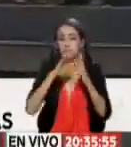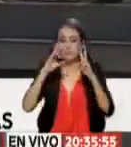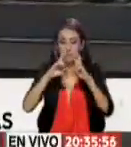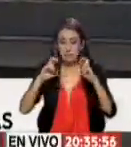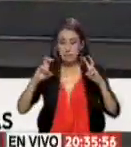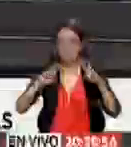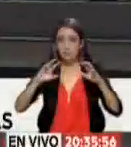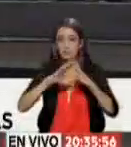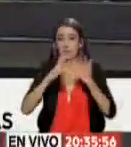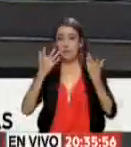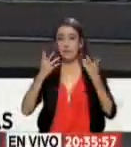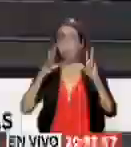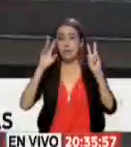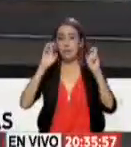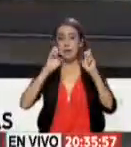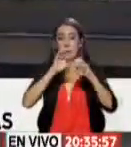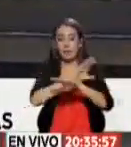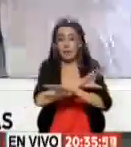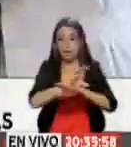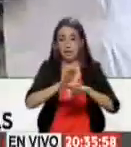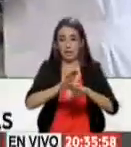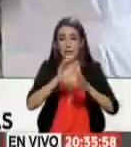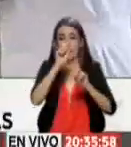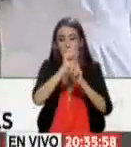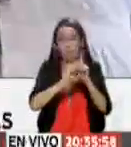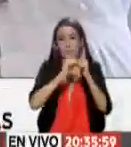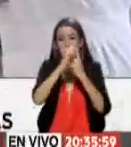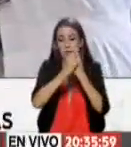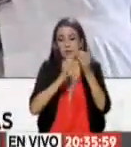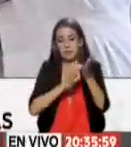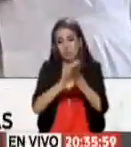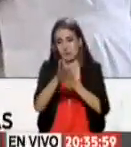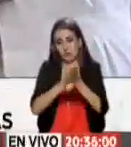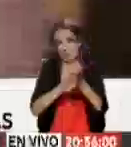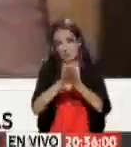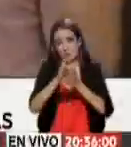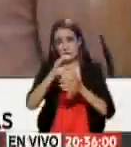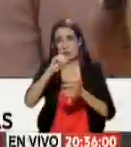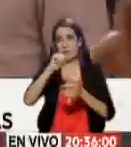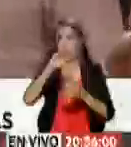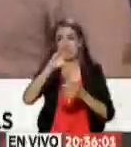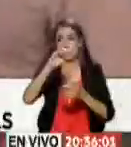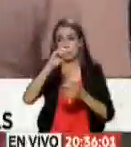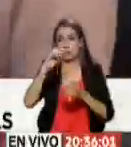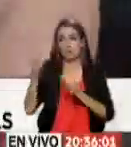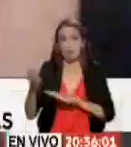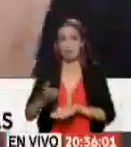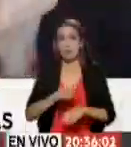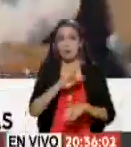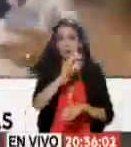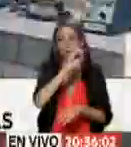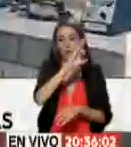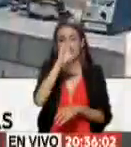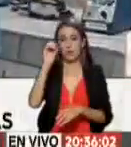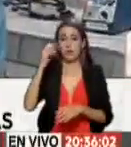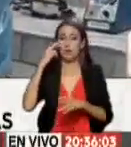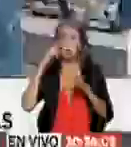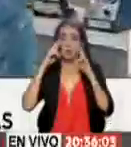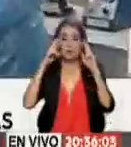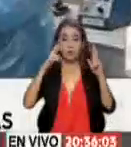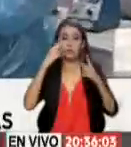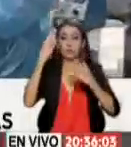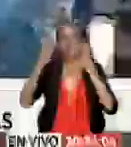la agricultura, a favor de cultivos como banano, plátano y cacao. Este viernes el vicepresidente Otto Sonnenhäusner recorrió